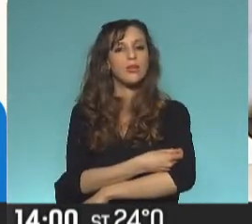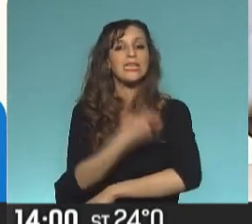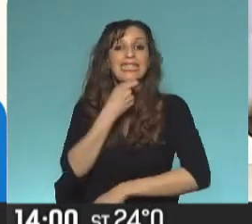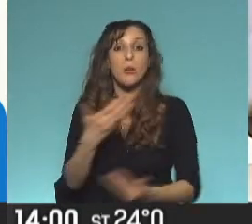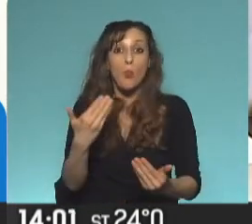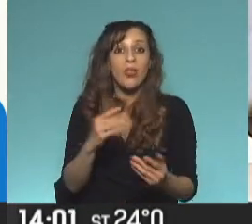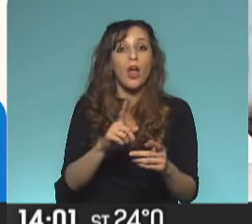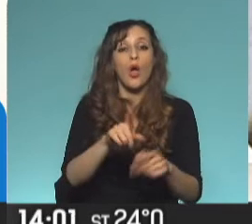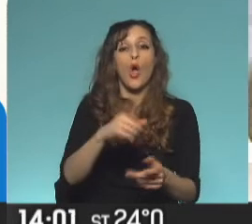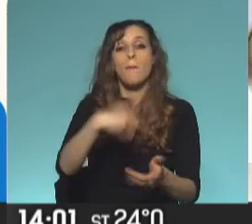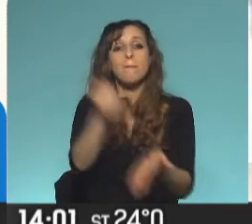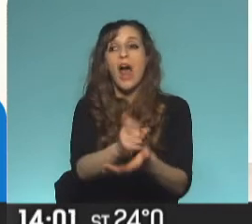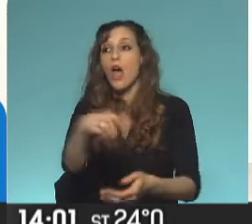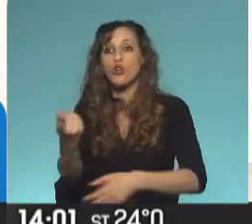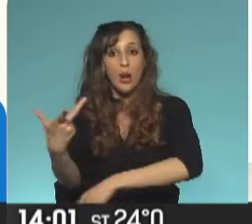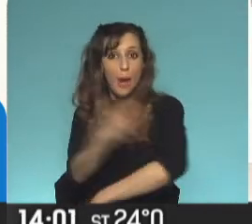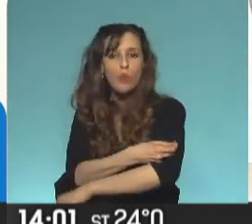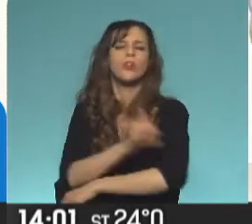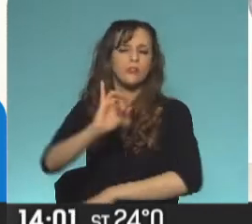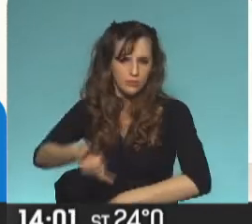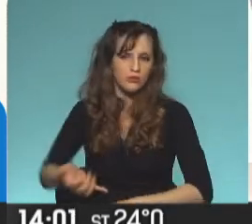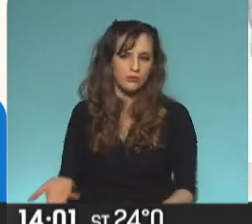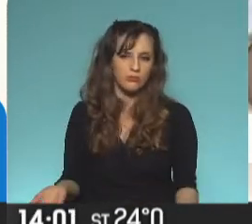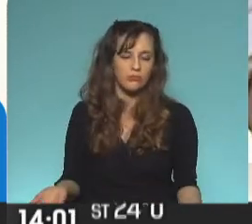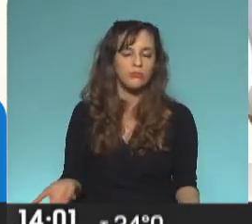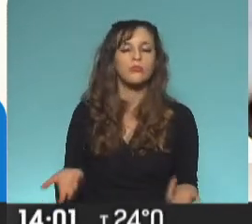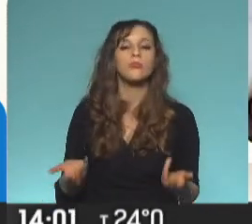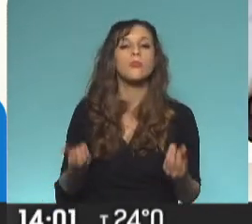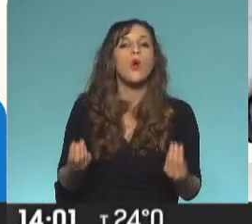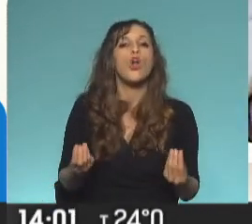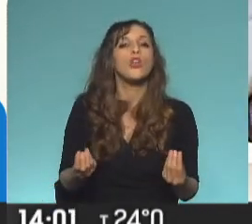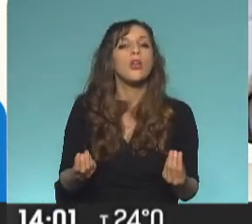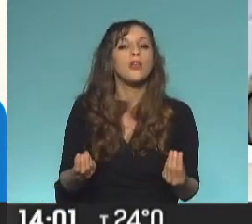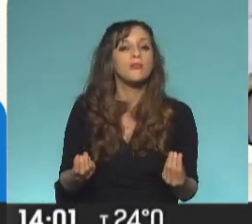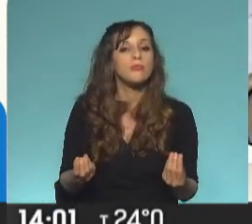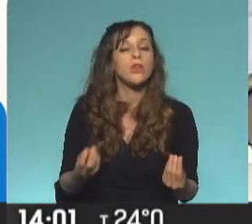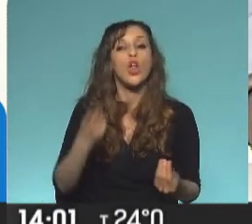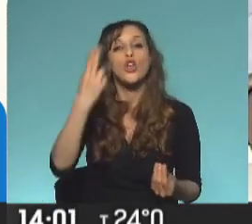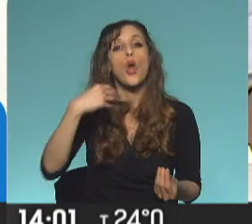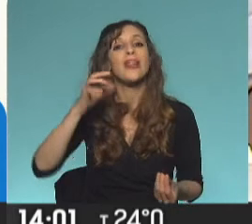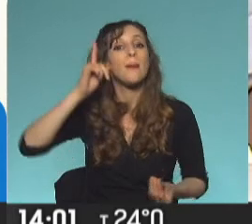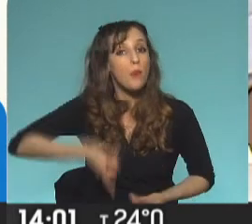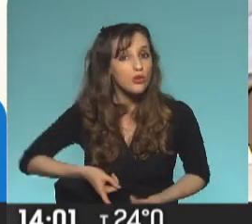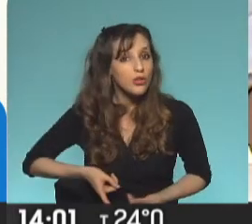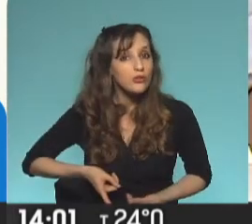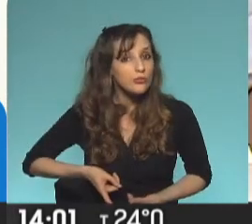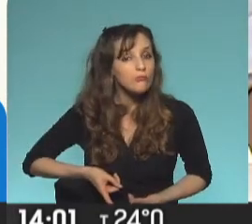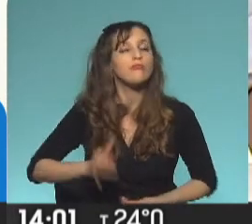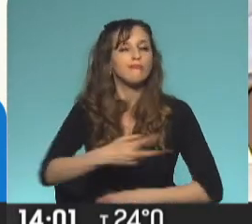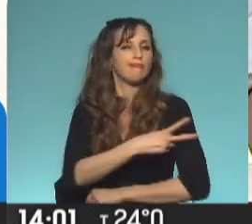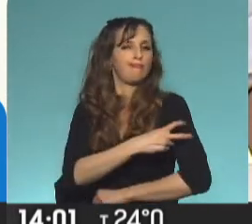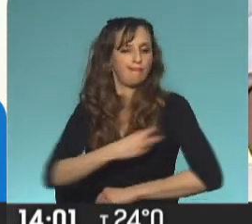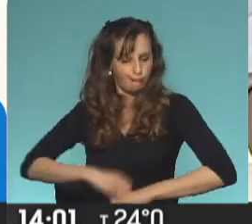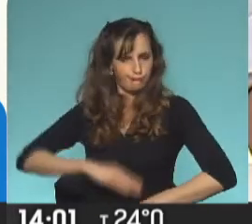hacerlo porque tienen una efectividad del 90 por ciento muchas de ellas o superior